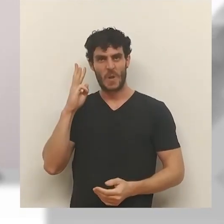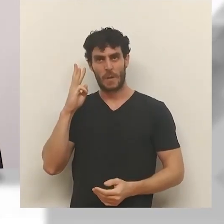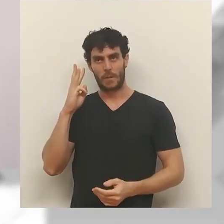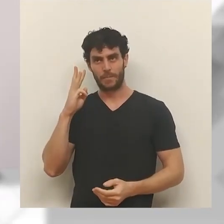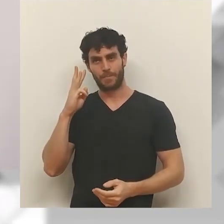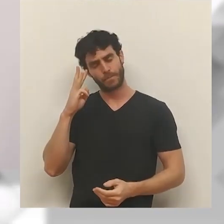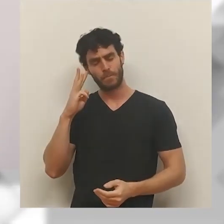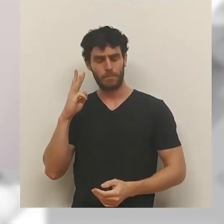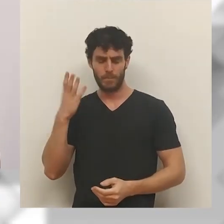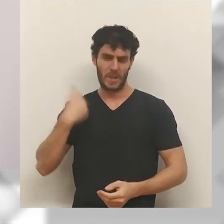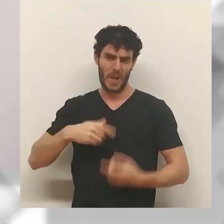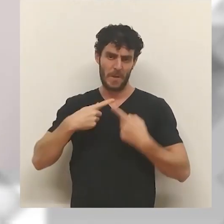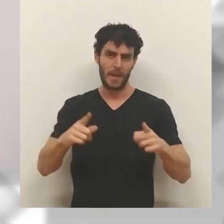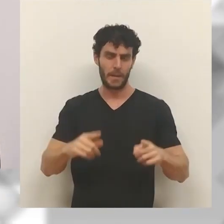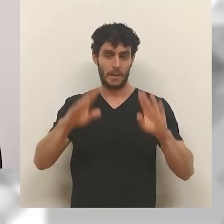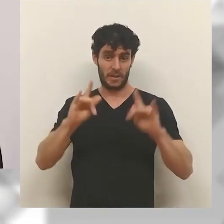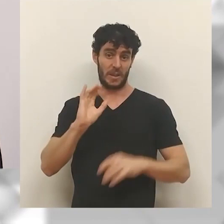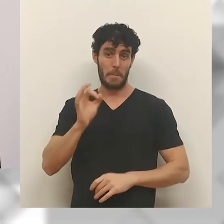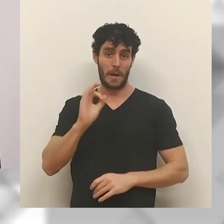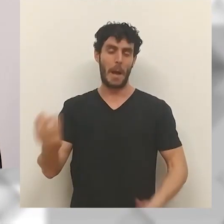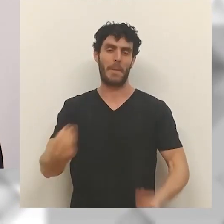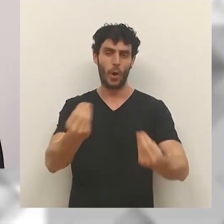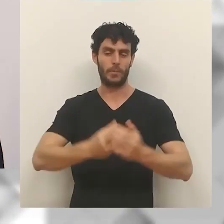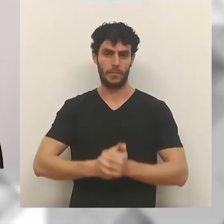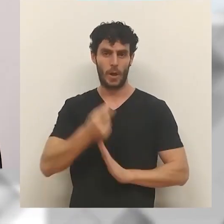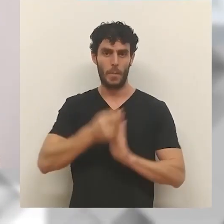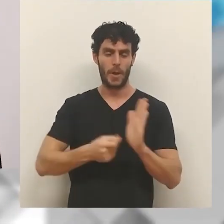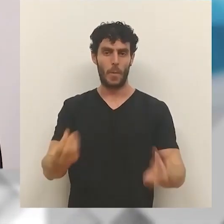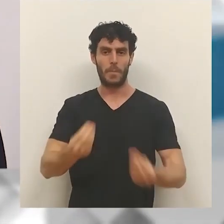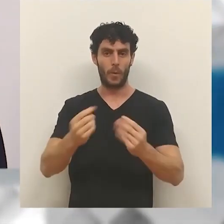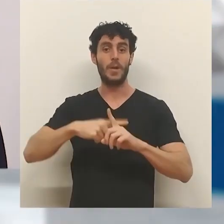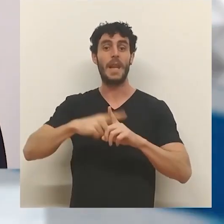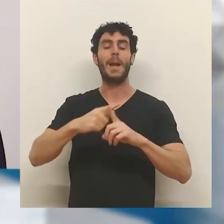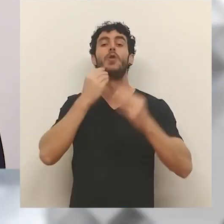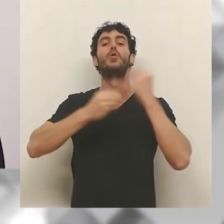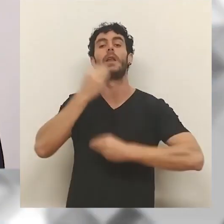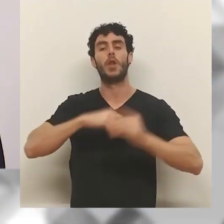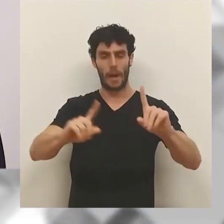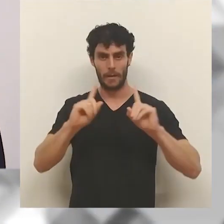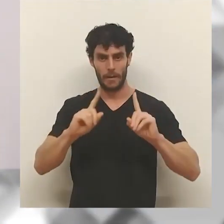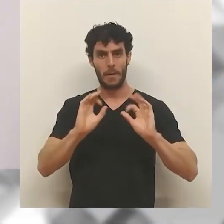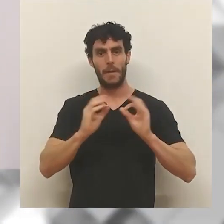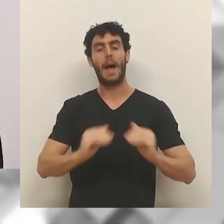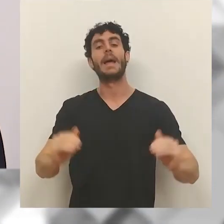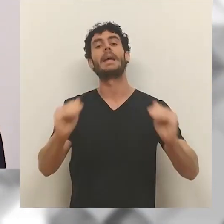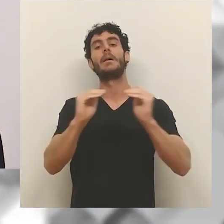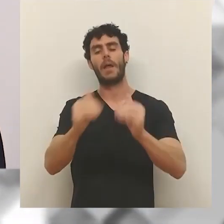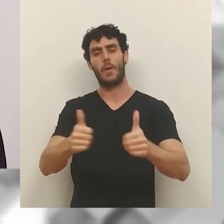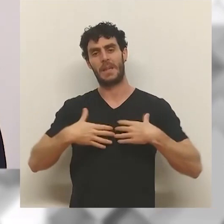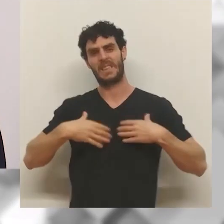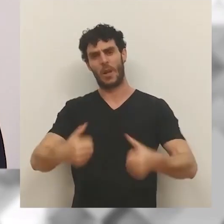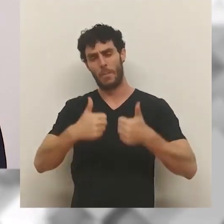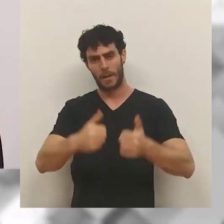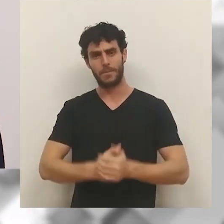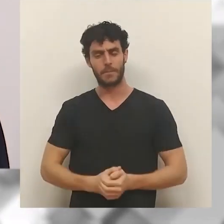Igual desde hace dos o tres años están cambiando mucho las cosas, y sí que han mejorado considerablemente los menús a nivel nutricional. Sí que